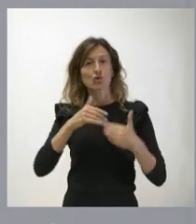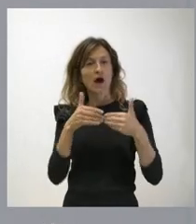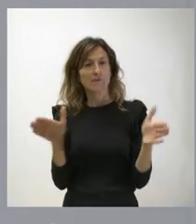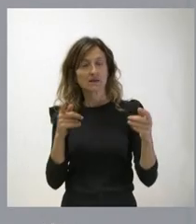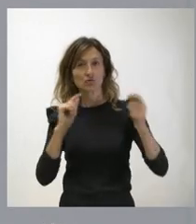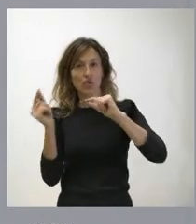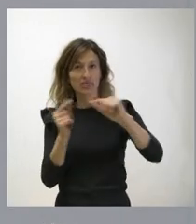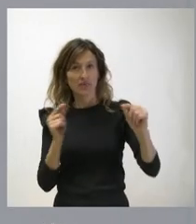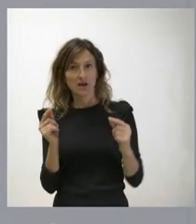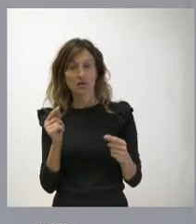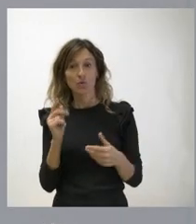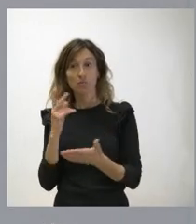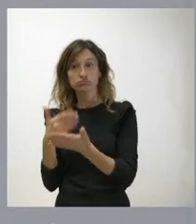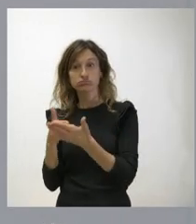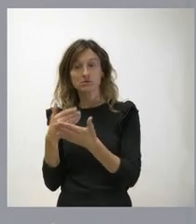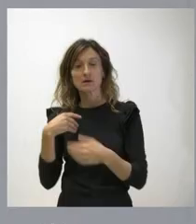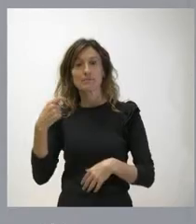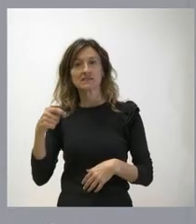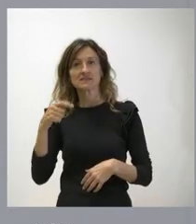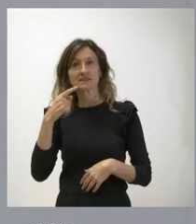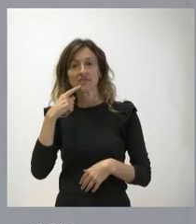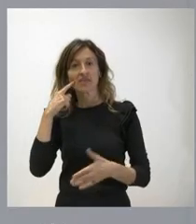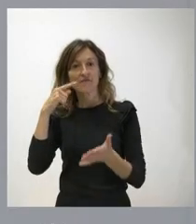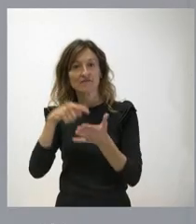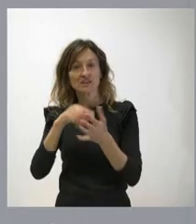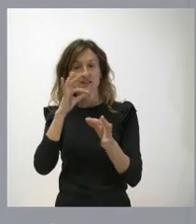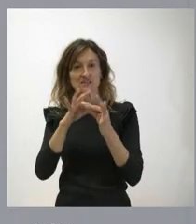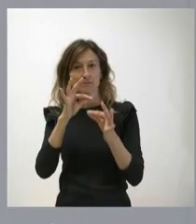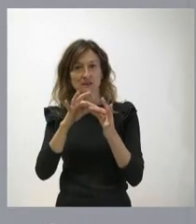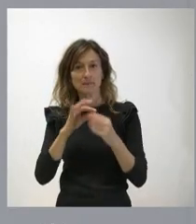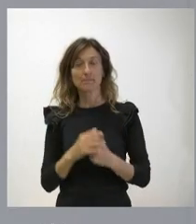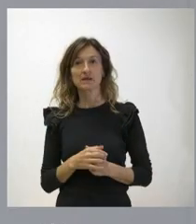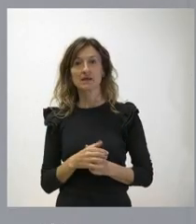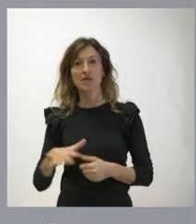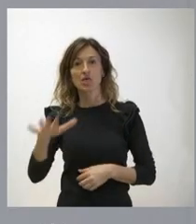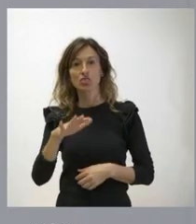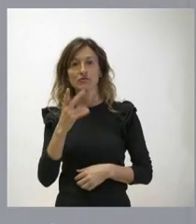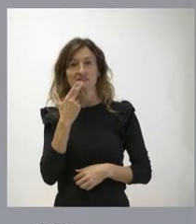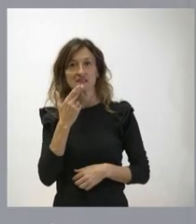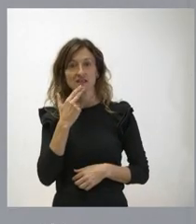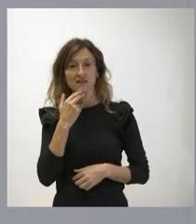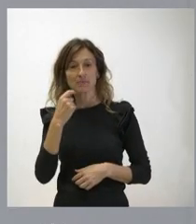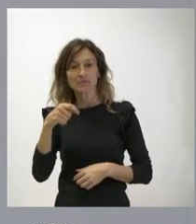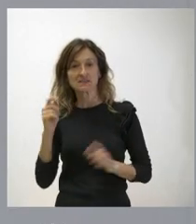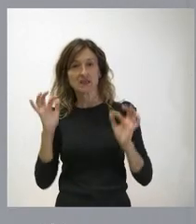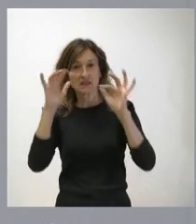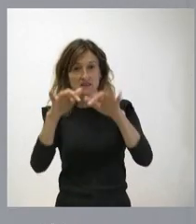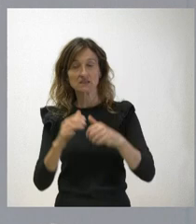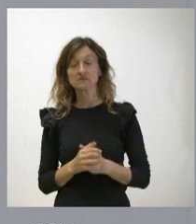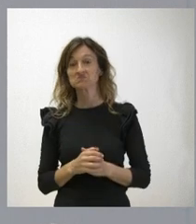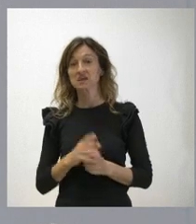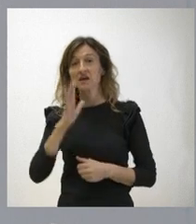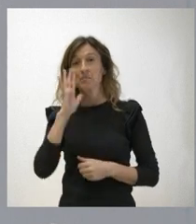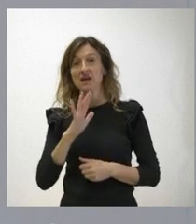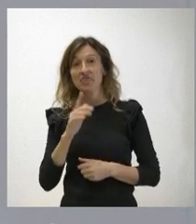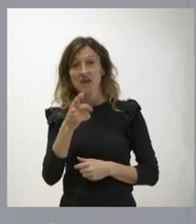constatamos que el presidente del gobierno puso fecha de septiembre y lugar Santander para celebrar la conferencia de presidentes y parece que va a